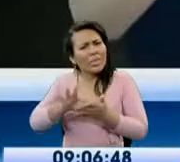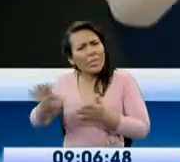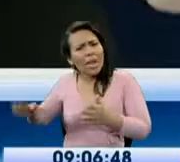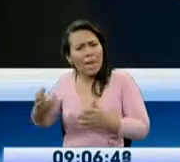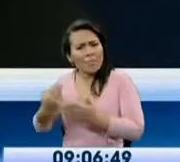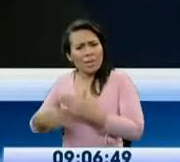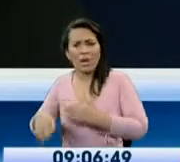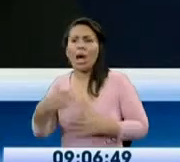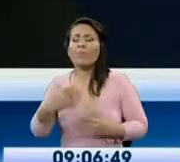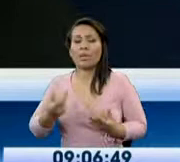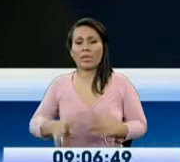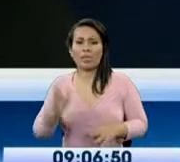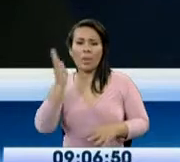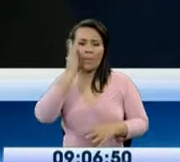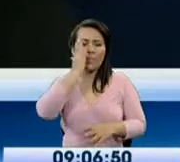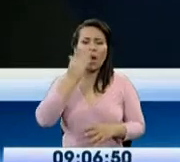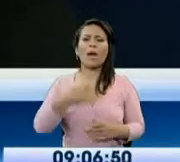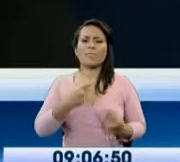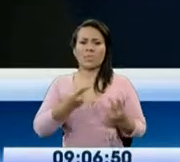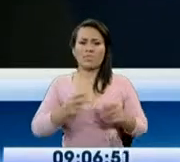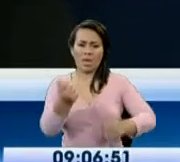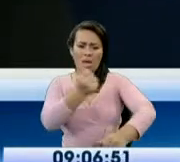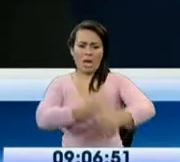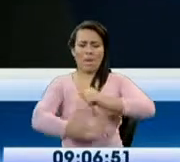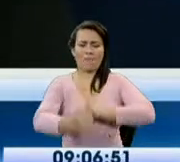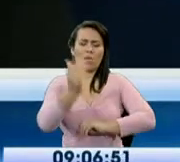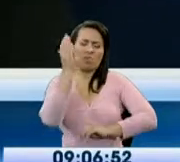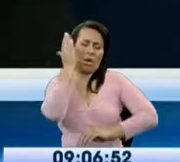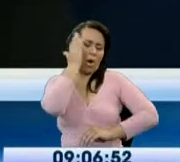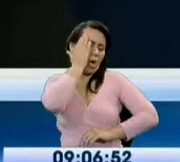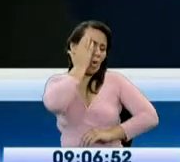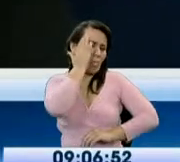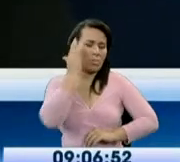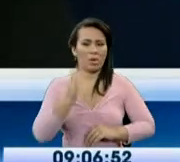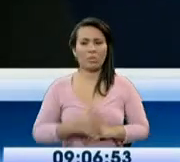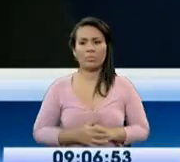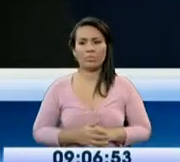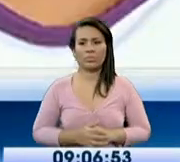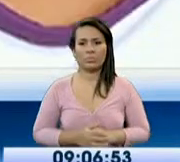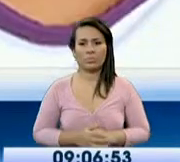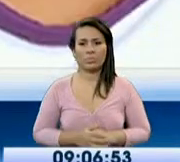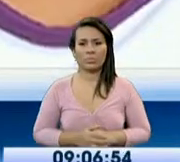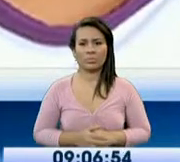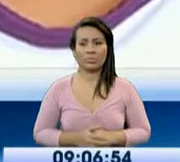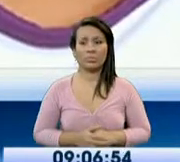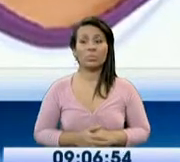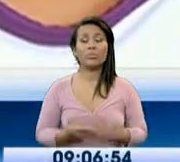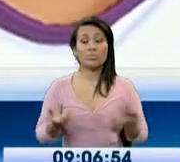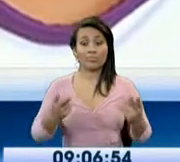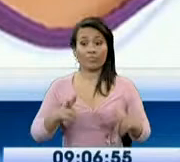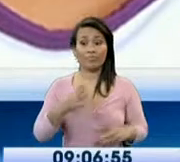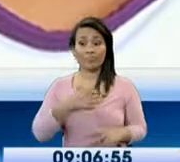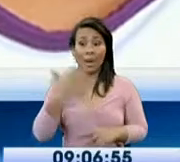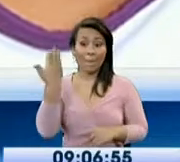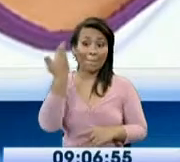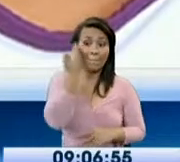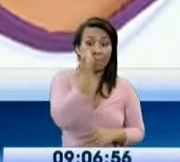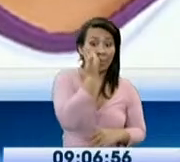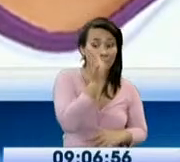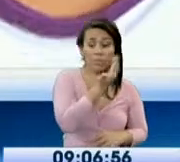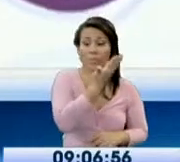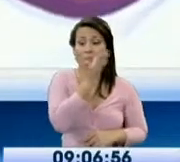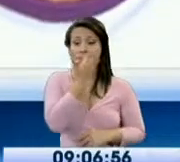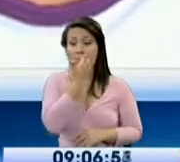vino y me agredió a mí. Yo también fui golpeada por aquella madre de familia. Me lanzó una bofetada en la cara, me